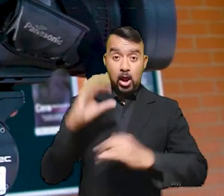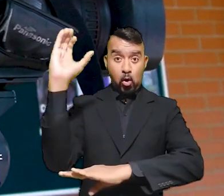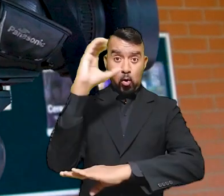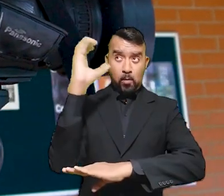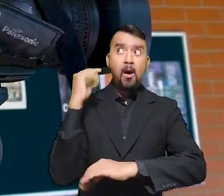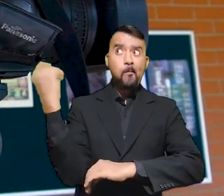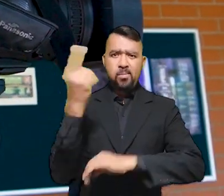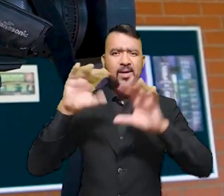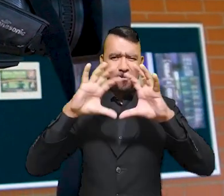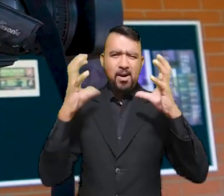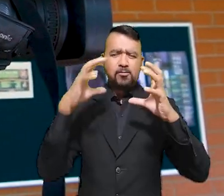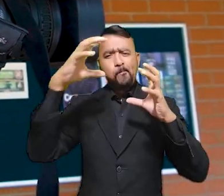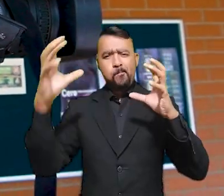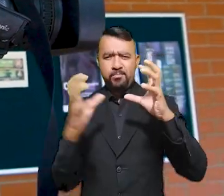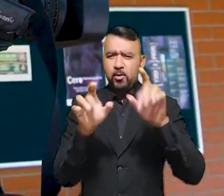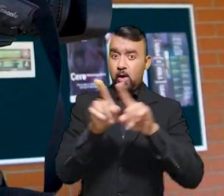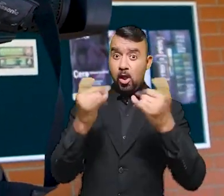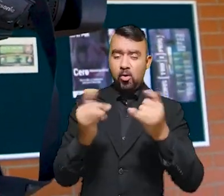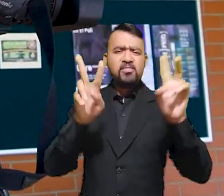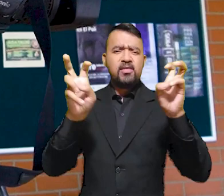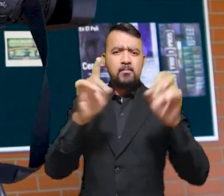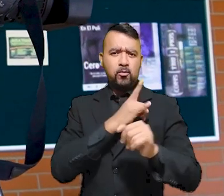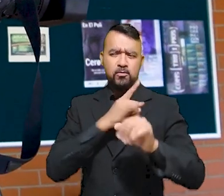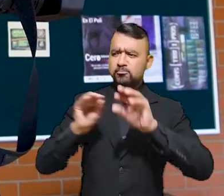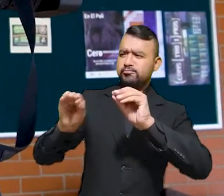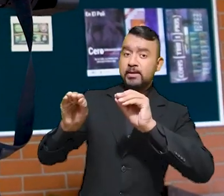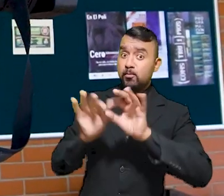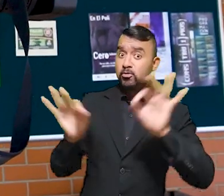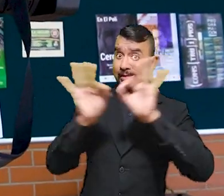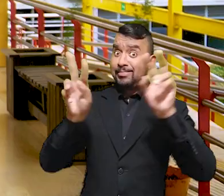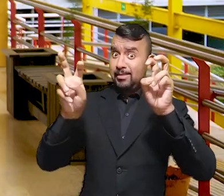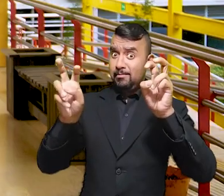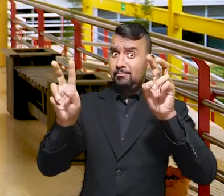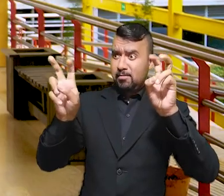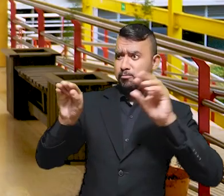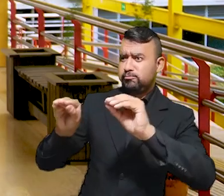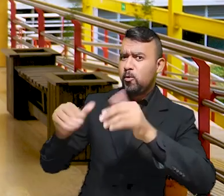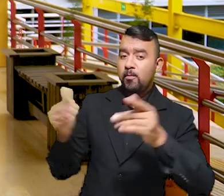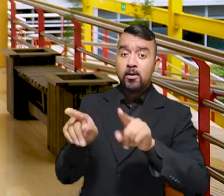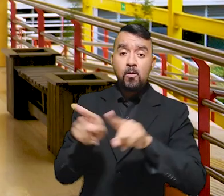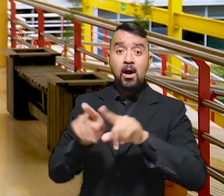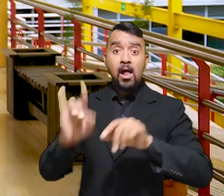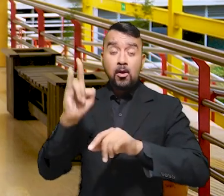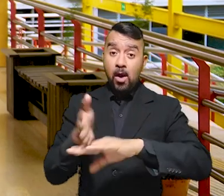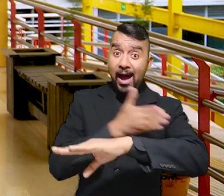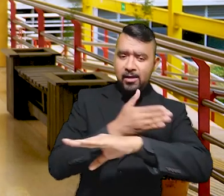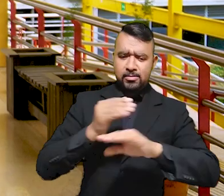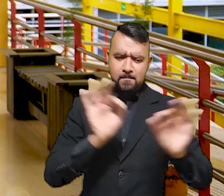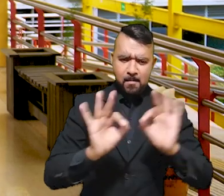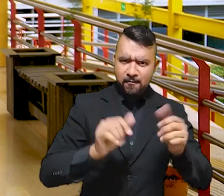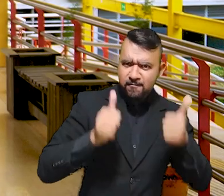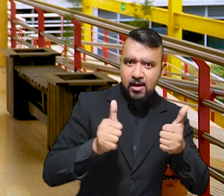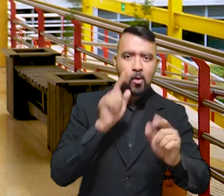En Colombia y como en cualquier país del mundo, hablar de educación en superior siempre es importante. Mientras más capacidad tengamos en